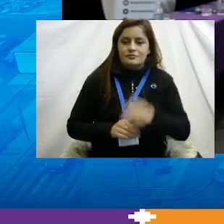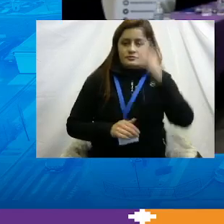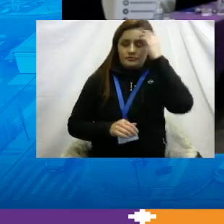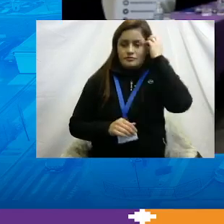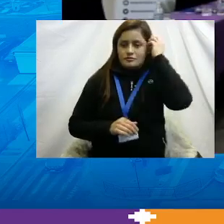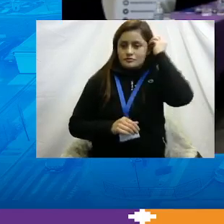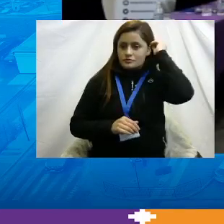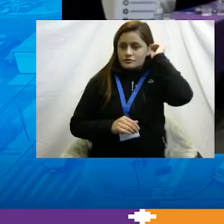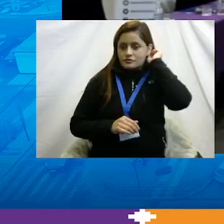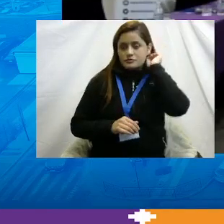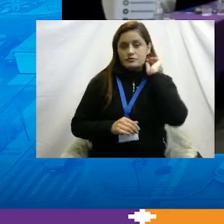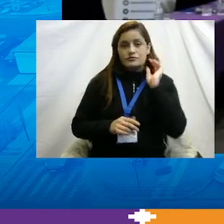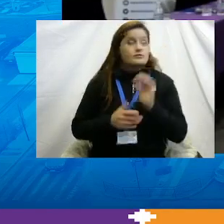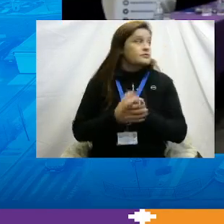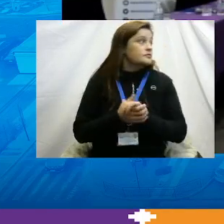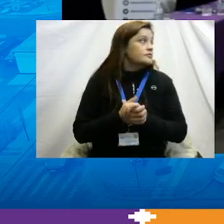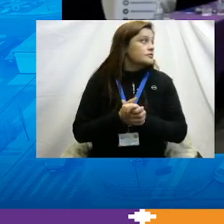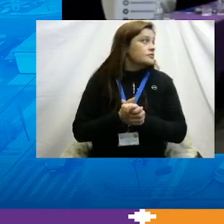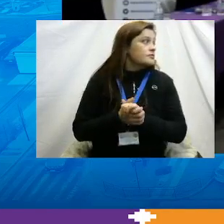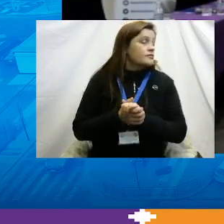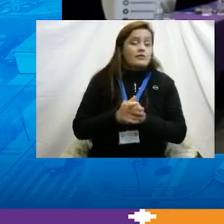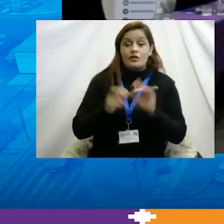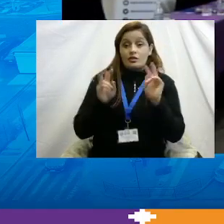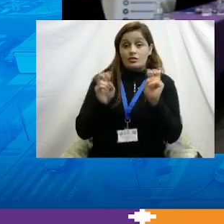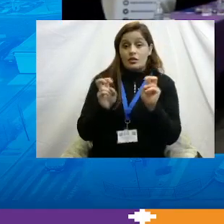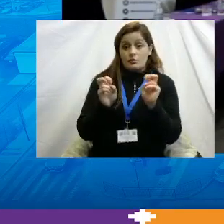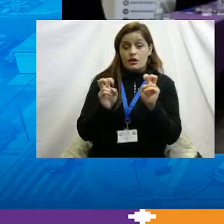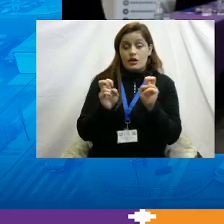por último, a propósito de un tema